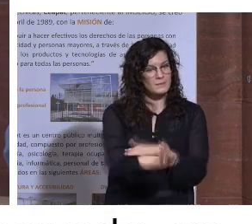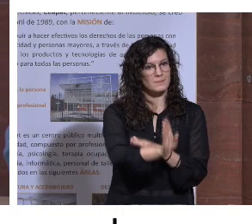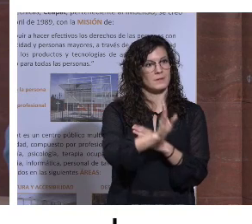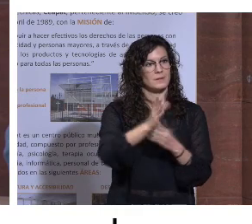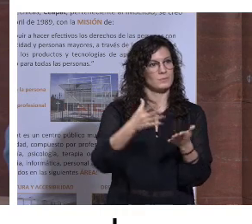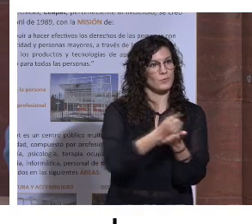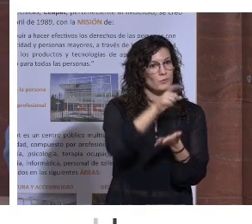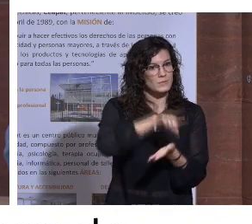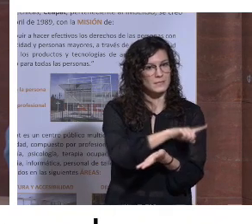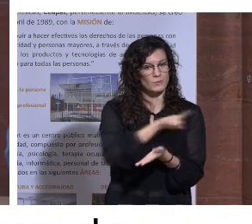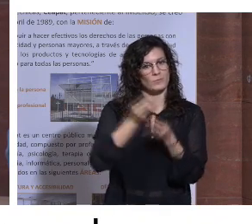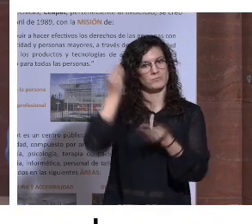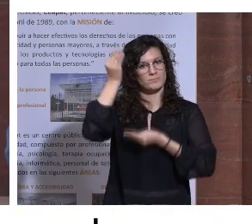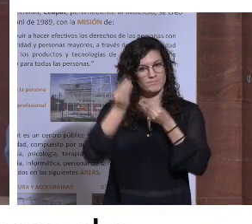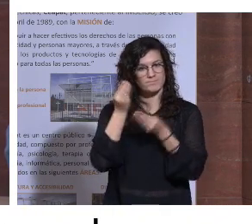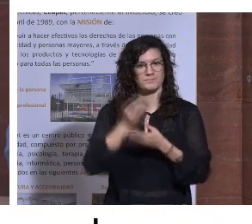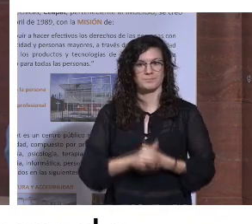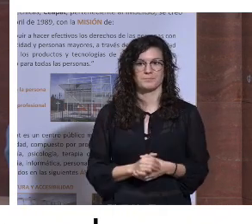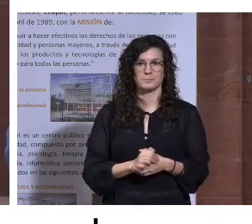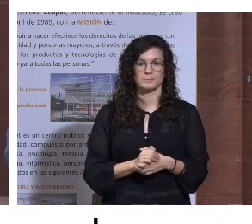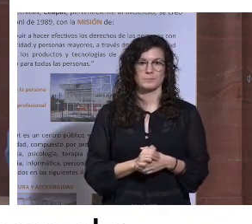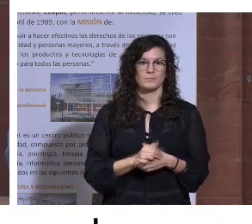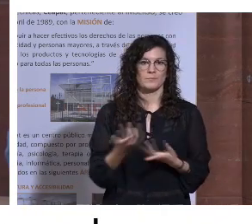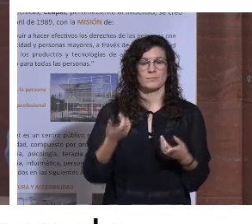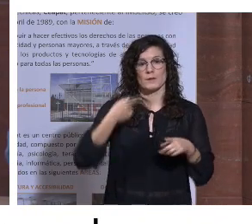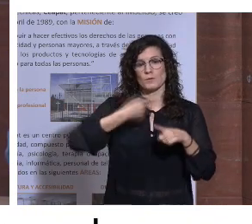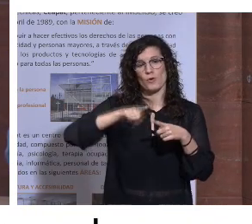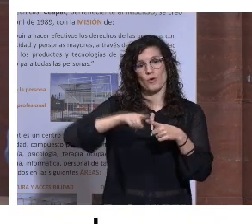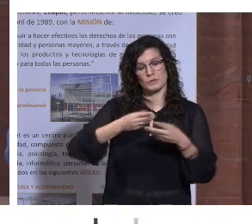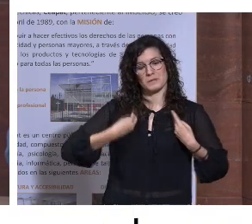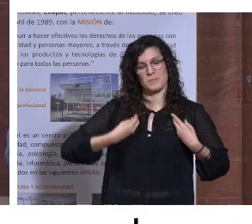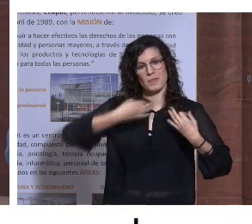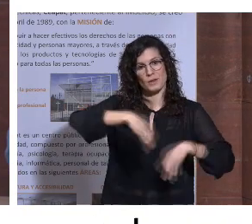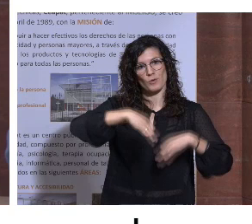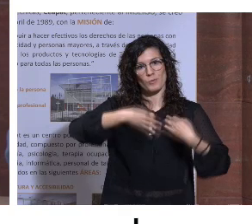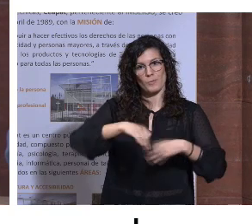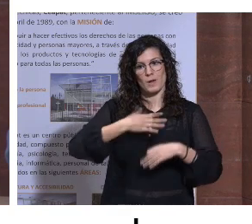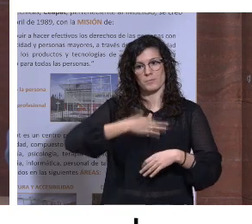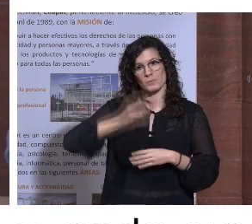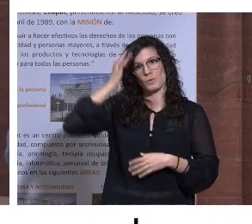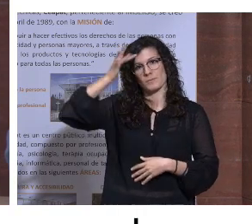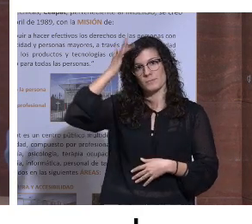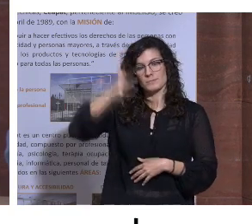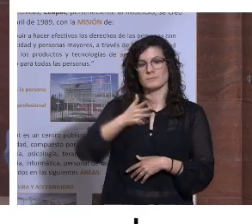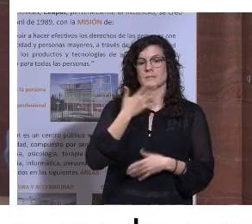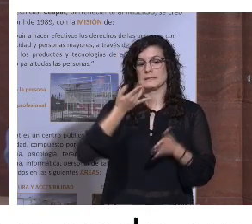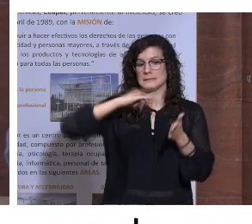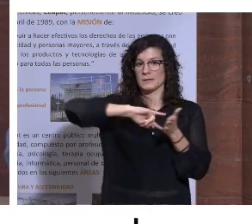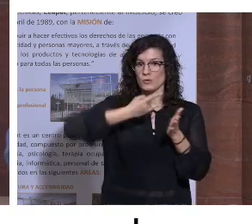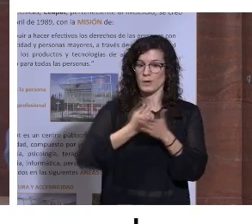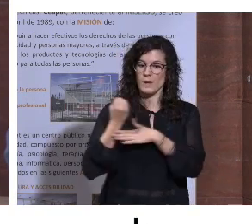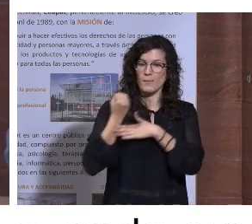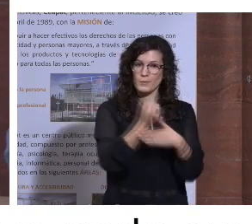los utensilios o aspectos básicos de la vida que nos podamos imaginar, esas tecnologías de apoyo que